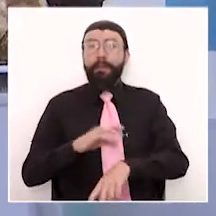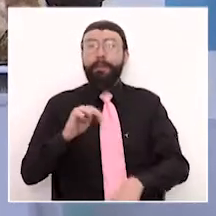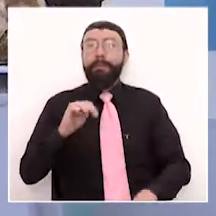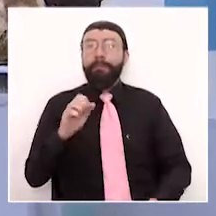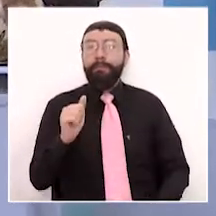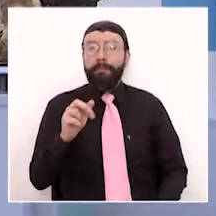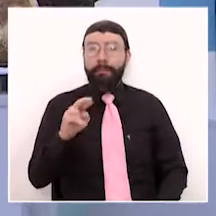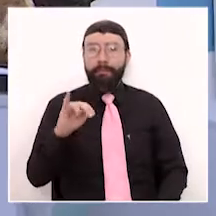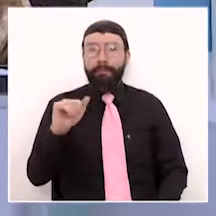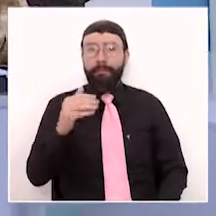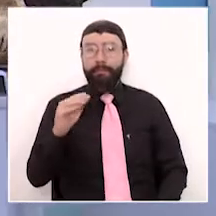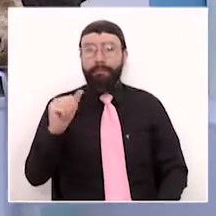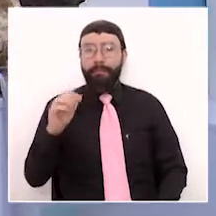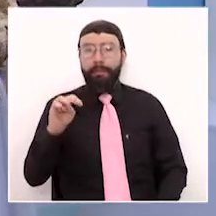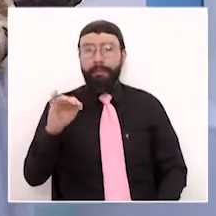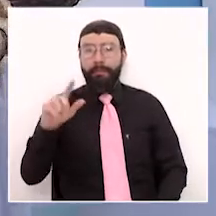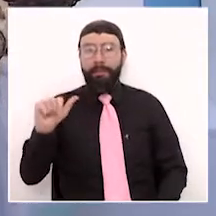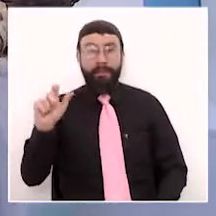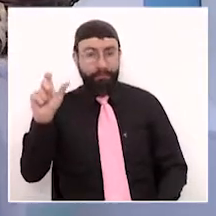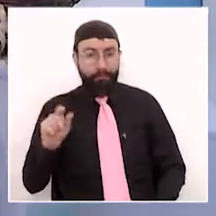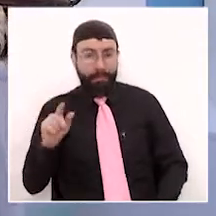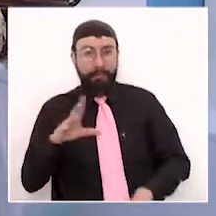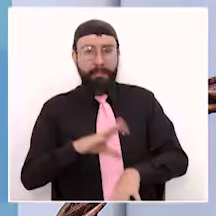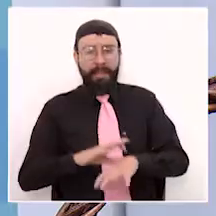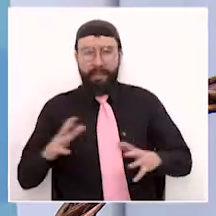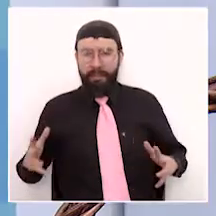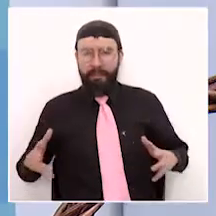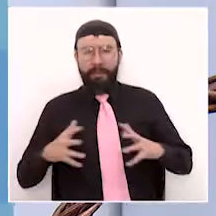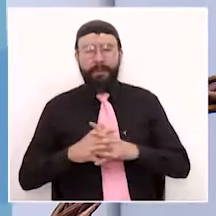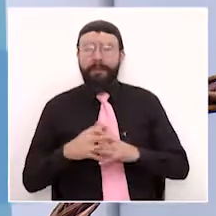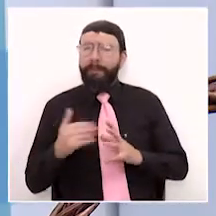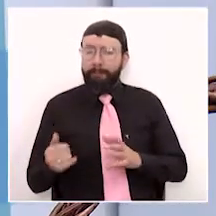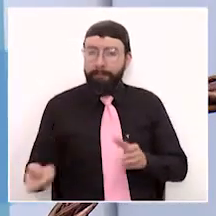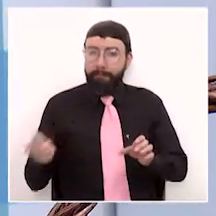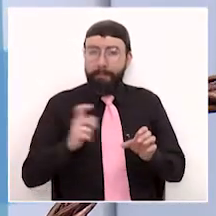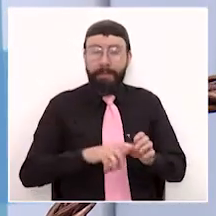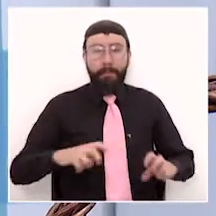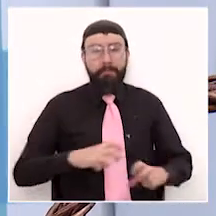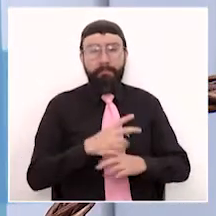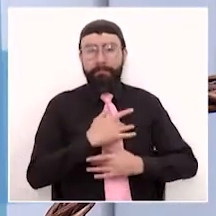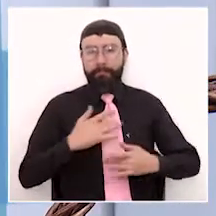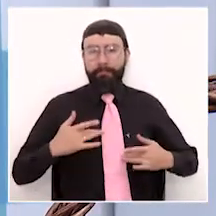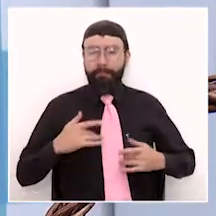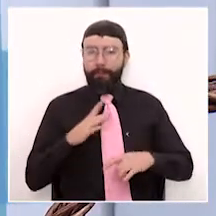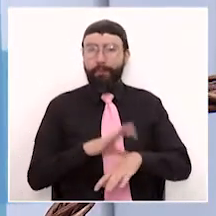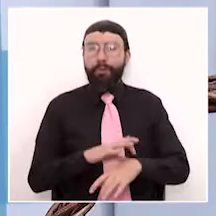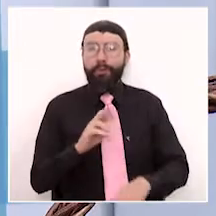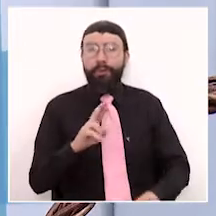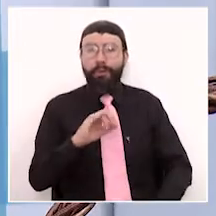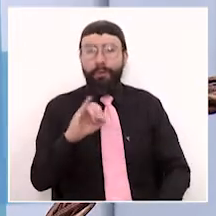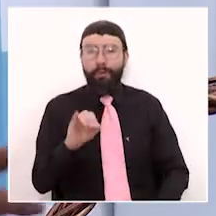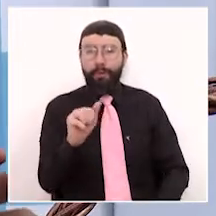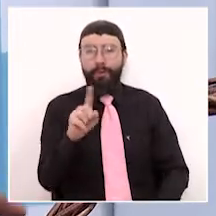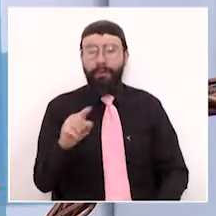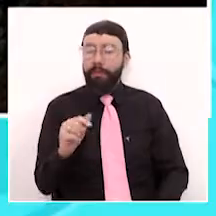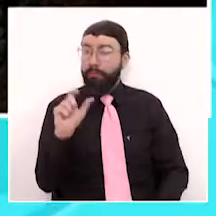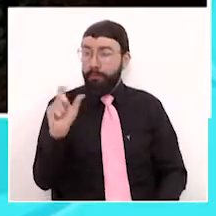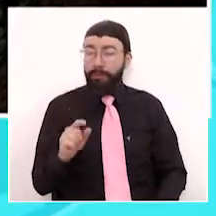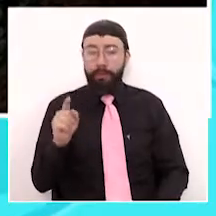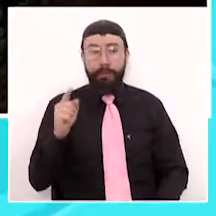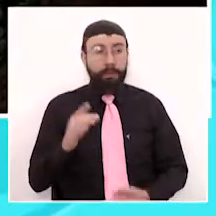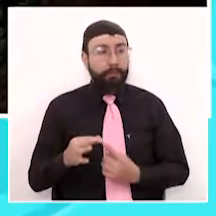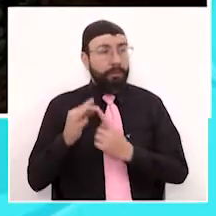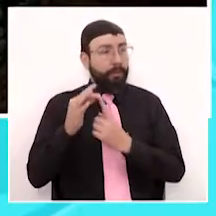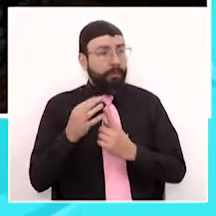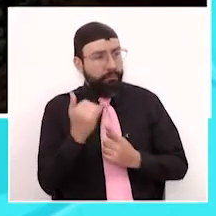Ramírez. Ella es médica funcional, quien hace parte del equipo de Parques de la Salud Dr. Rojas, y ella se ha especializado mucho en la nutrición,